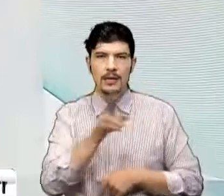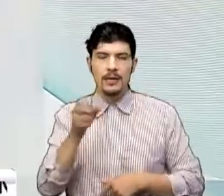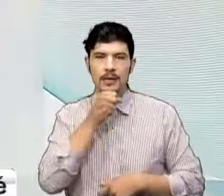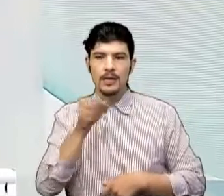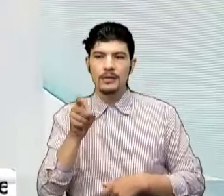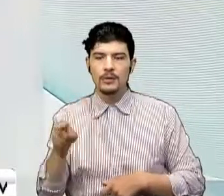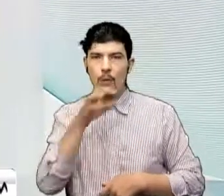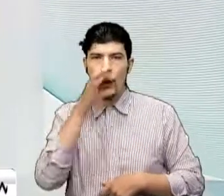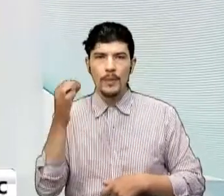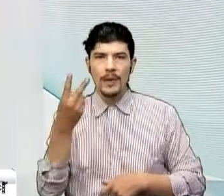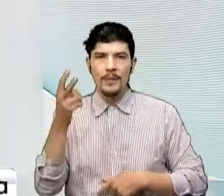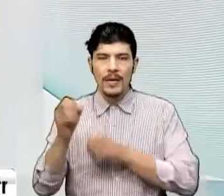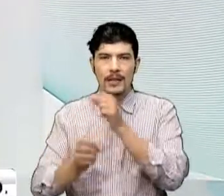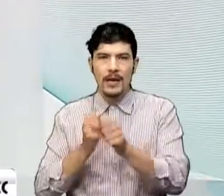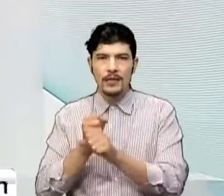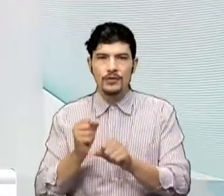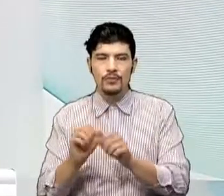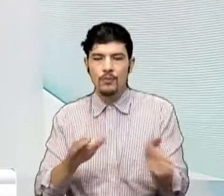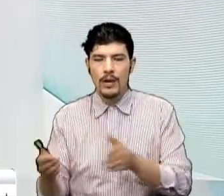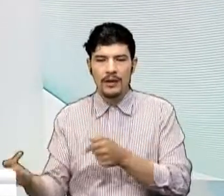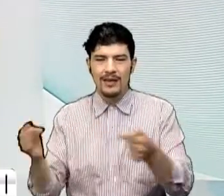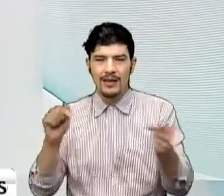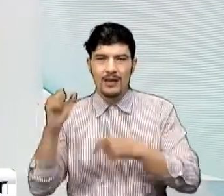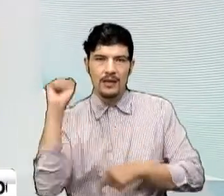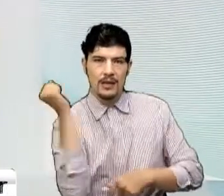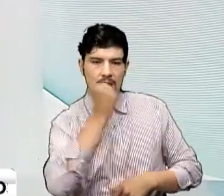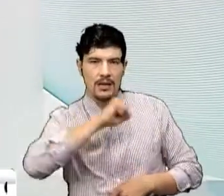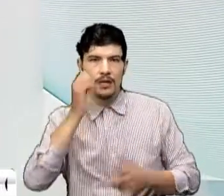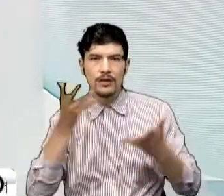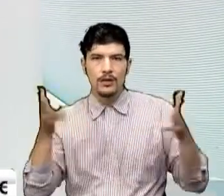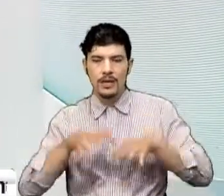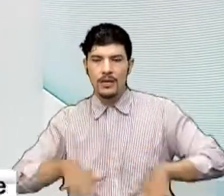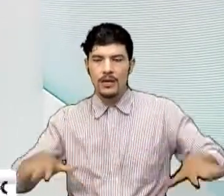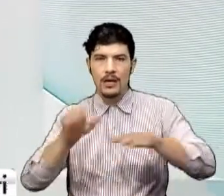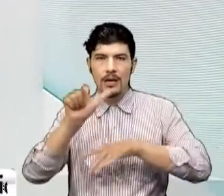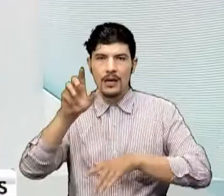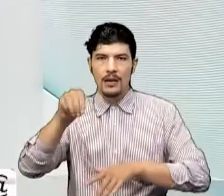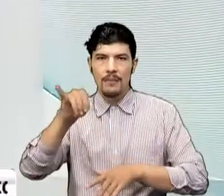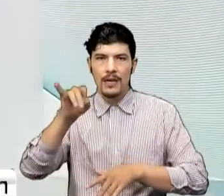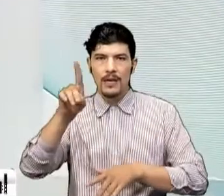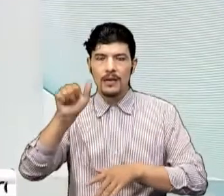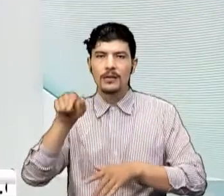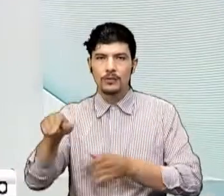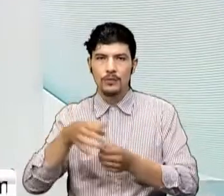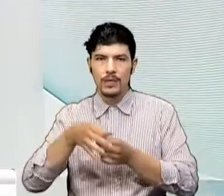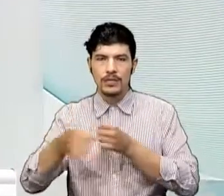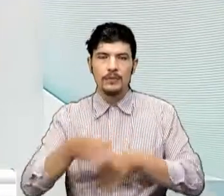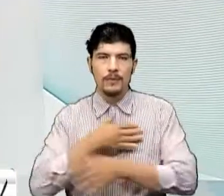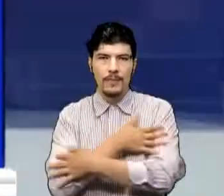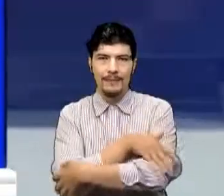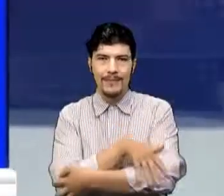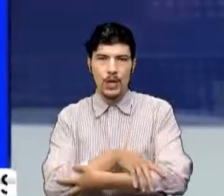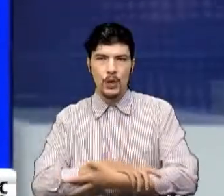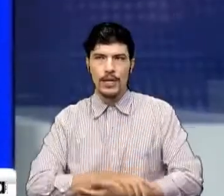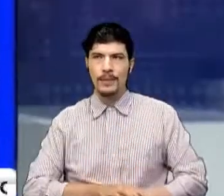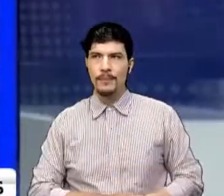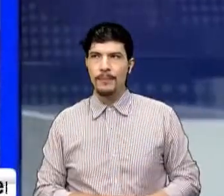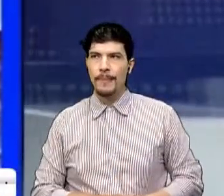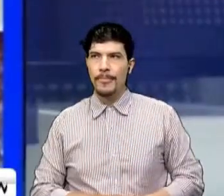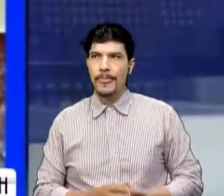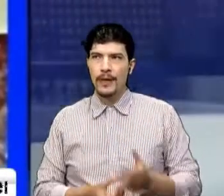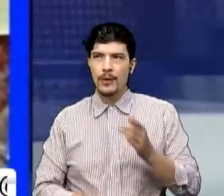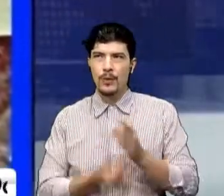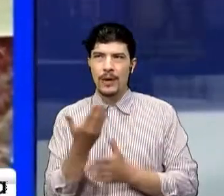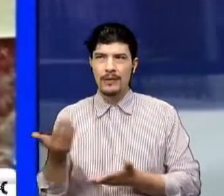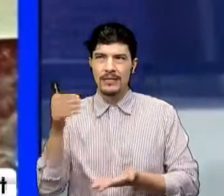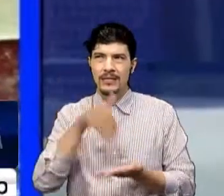Un hombre de 20 años de edad murió en una riña con arma blanca en la plazuela Almeida, esto en el municipio de Pamplona. Un nuevo